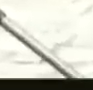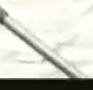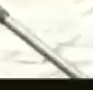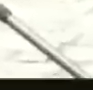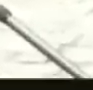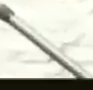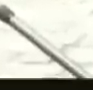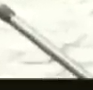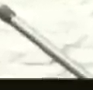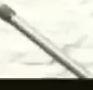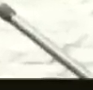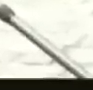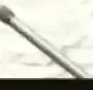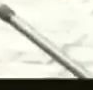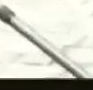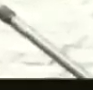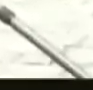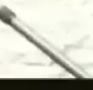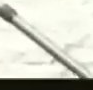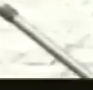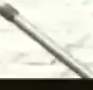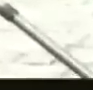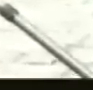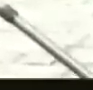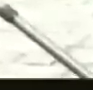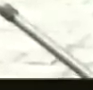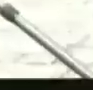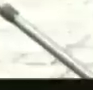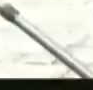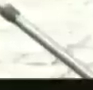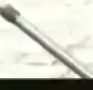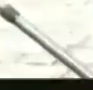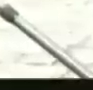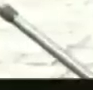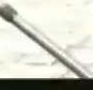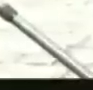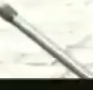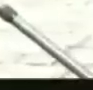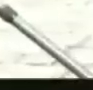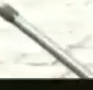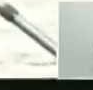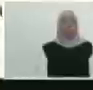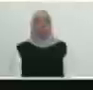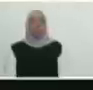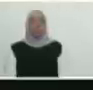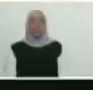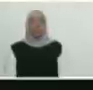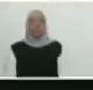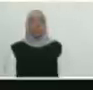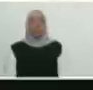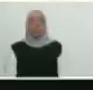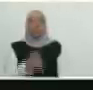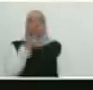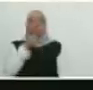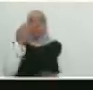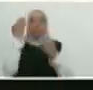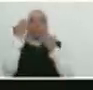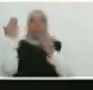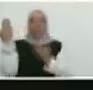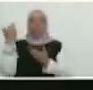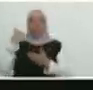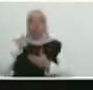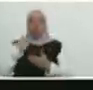Bolivariano, Armada Bolivariana, Guardia Nacional Bolivariana y Milicia Bolivariana. En uso